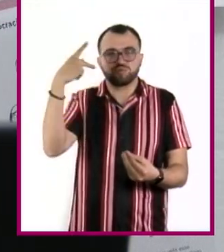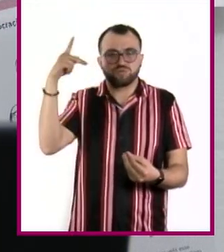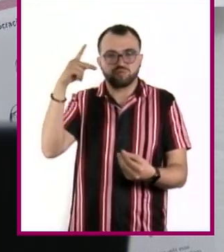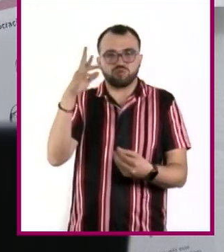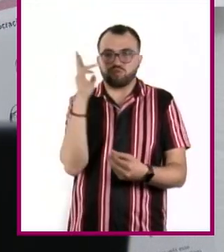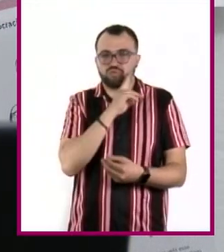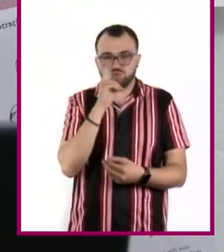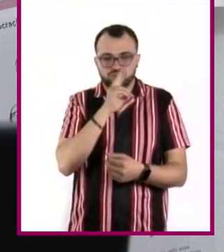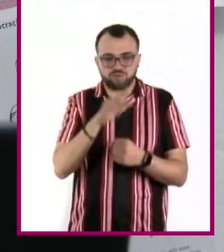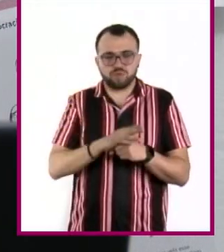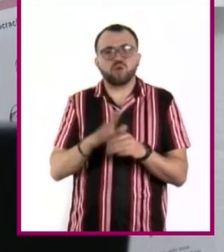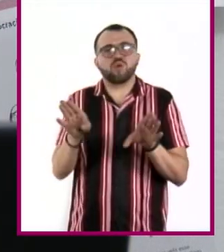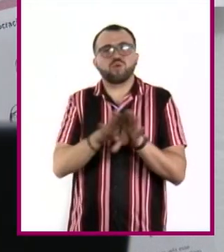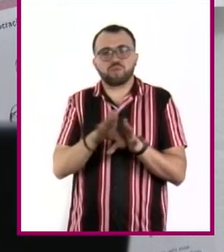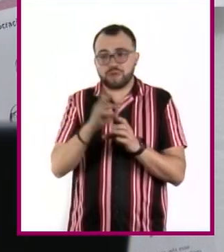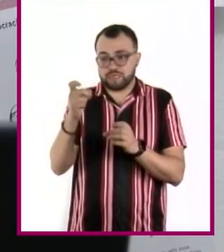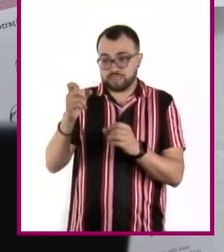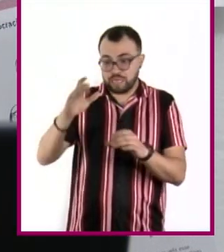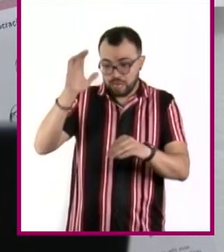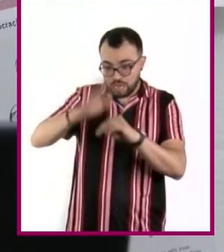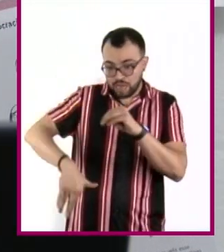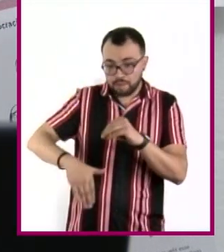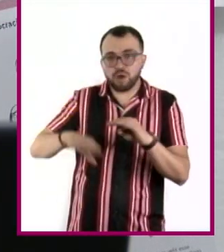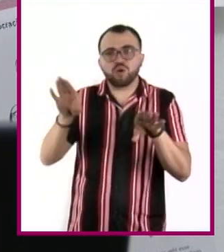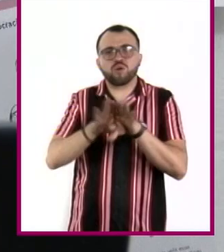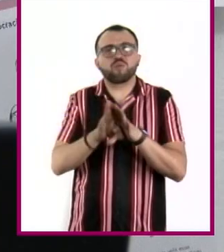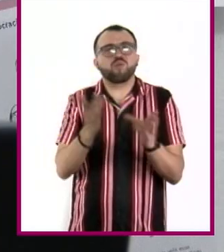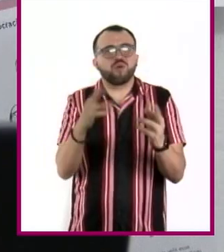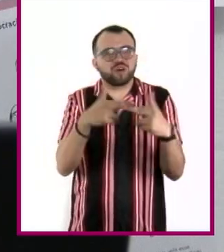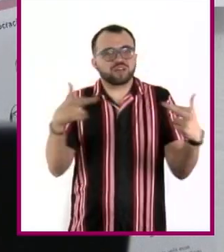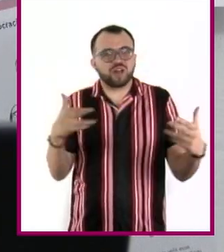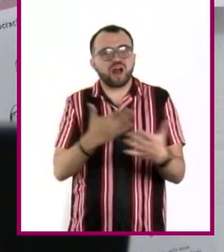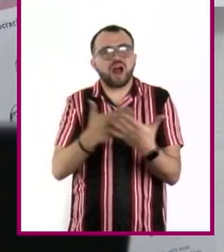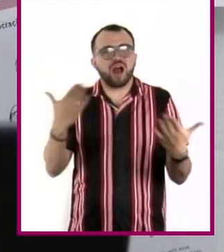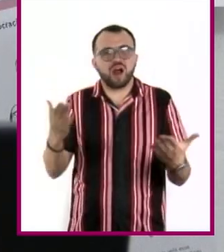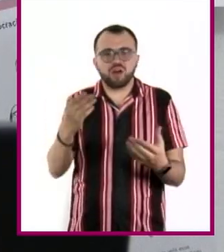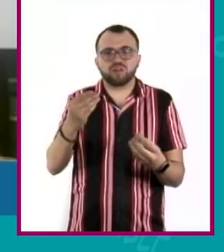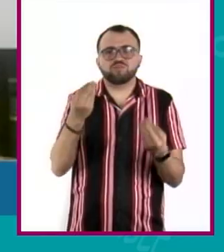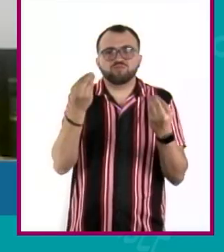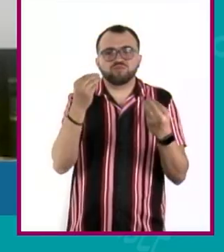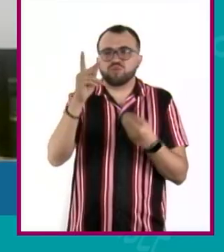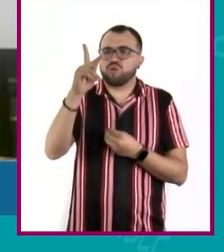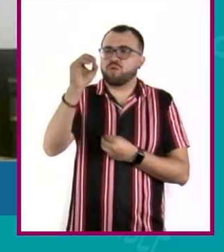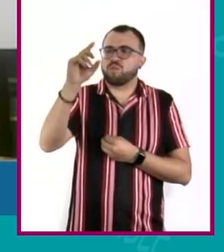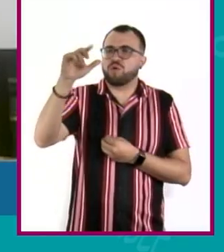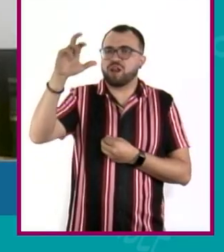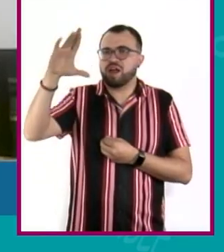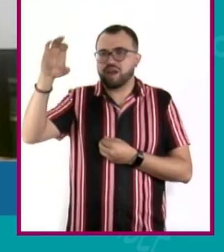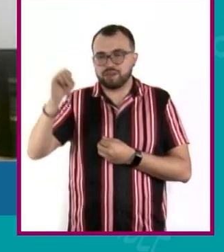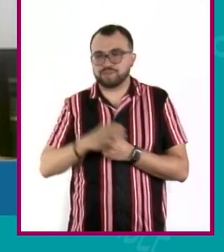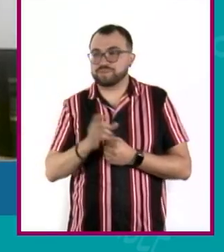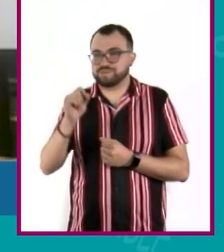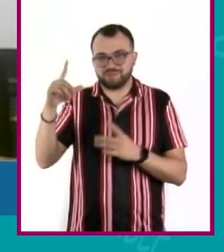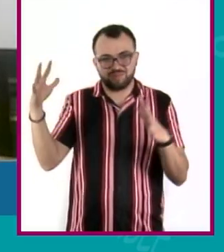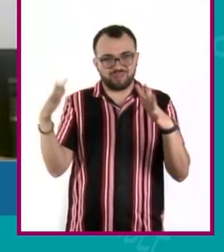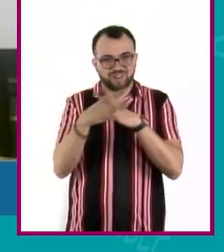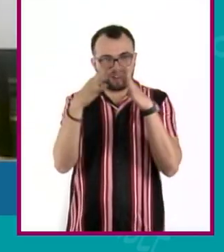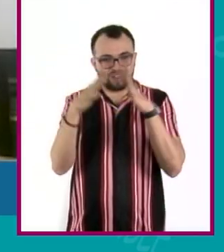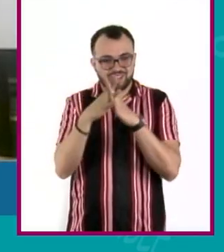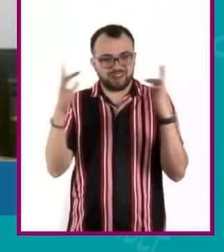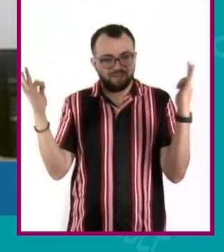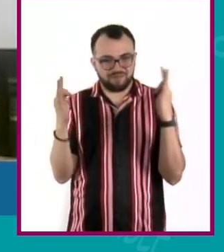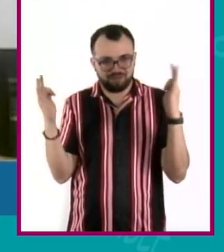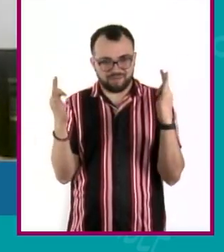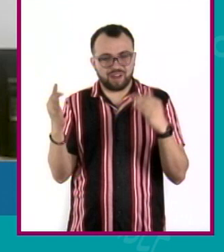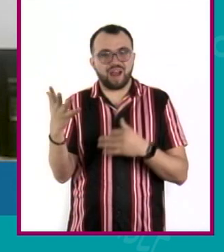las relaciones internacionales multipolares? Efectivamente, durante la Guerra Fría era muy clara la bipolaridad, es decir,